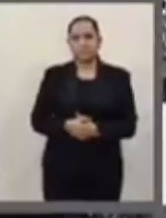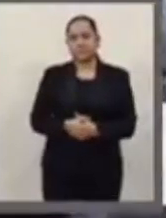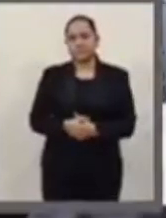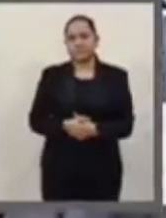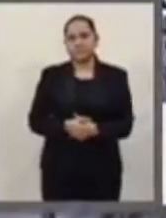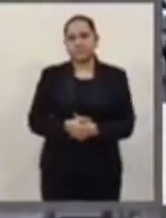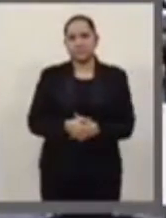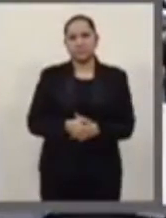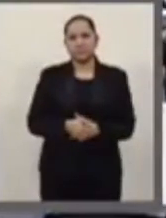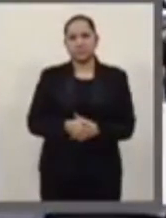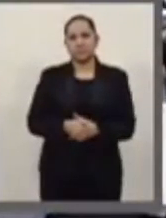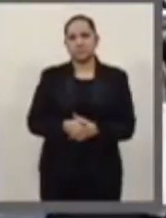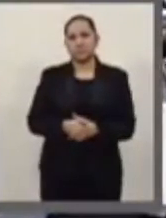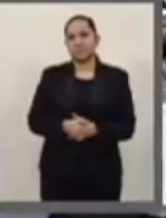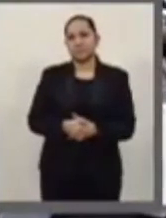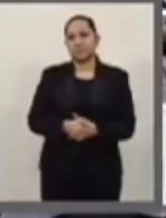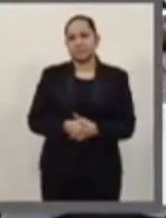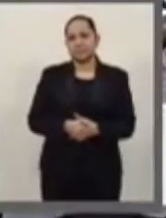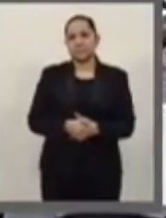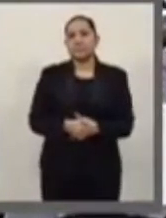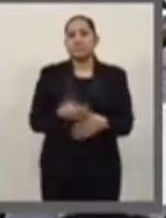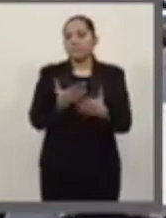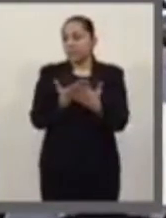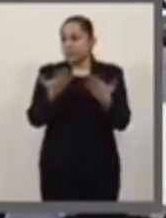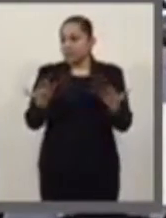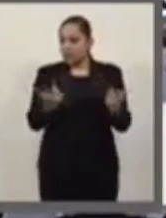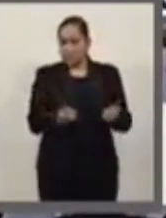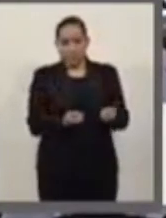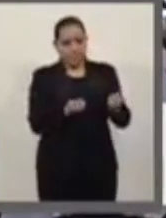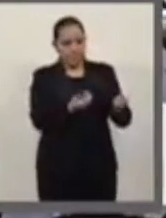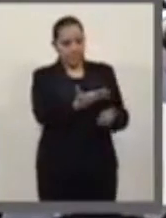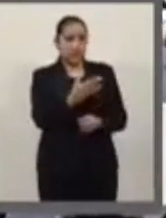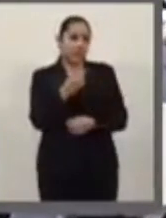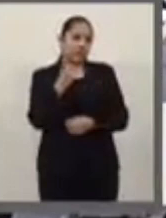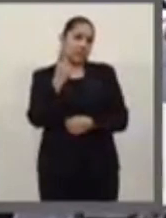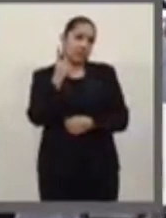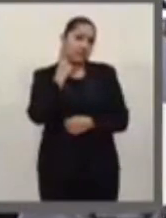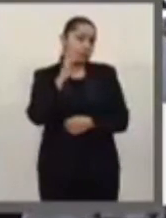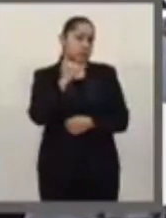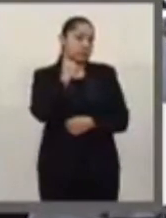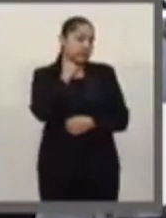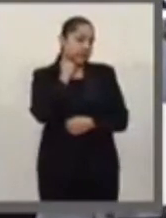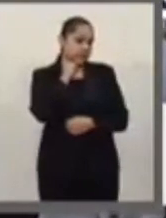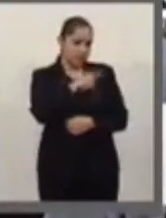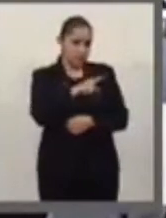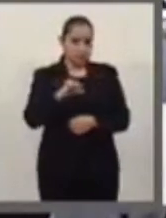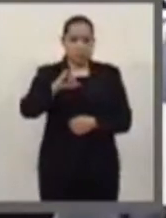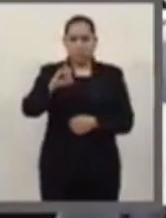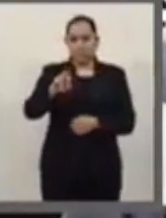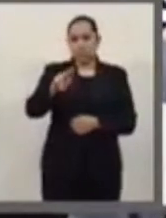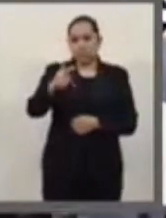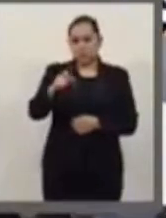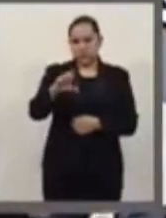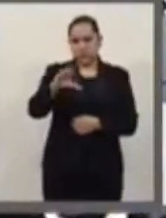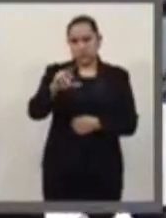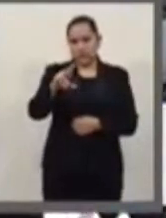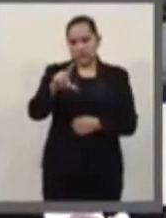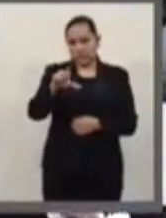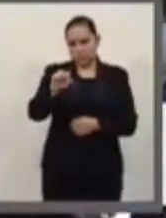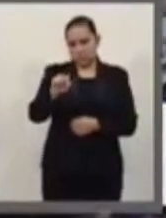Adelante, tiene la palabra el diputado. Tiene la palabra el diputado, el senador Jorge Carlos Ramírez